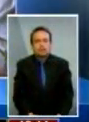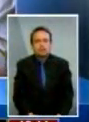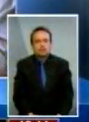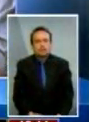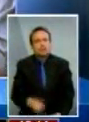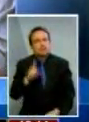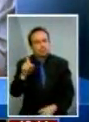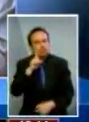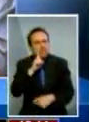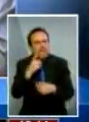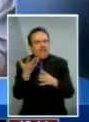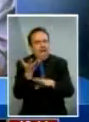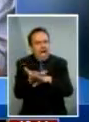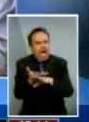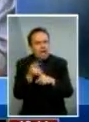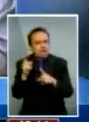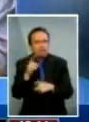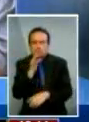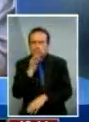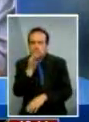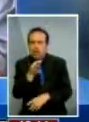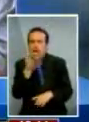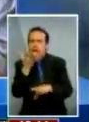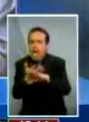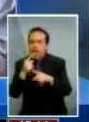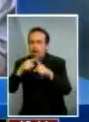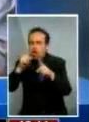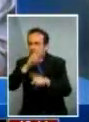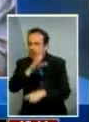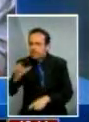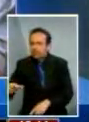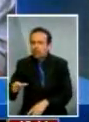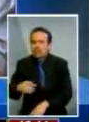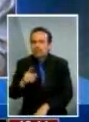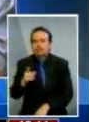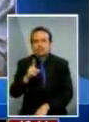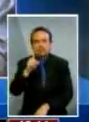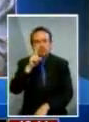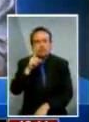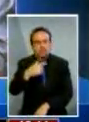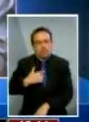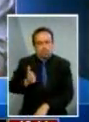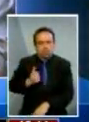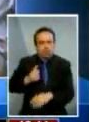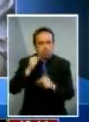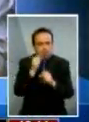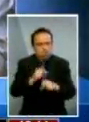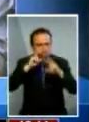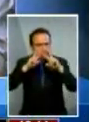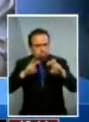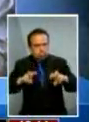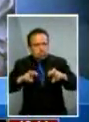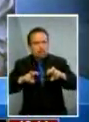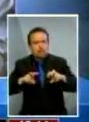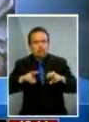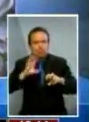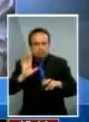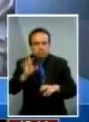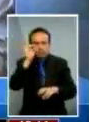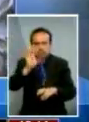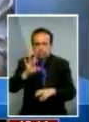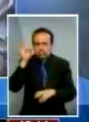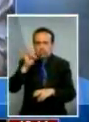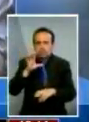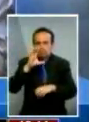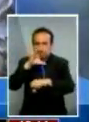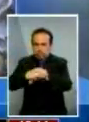algún antecedente que le permita decir que hay otras personas que también la policía pudiera estar trabajando para encontrarlas, ya que eran